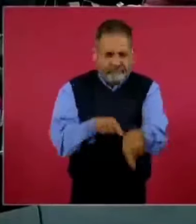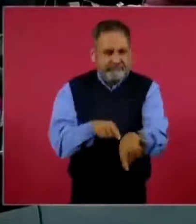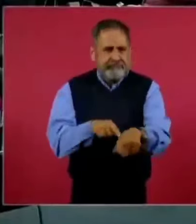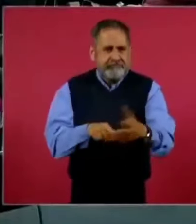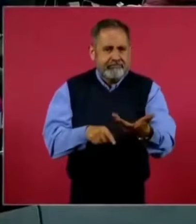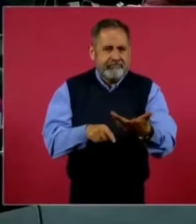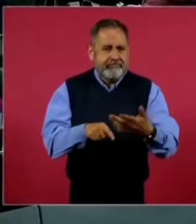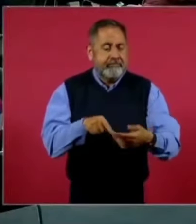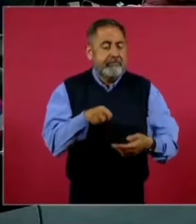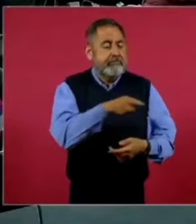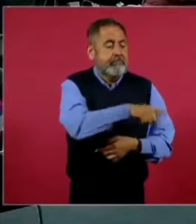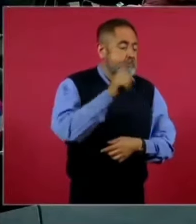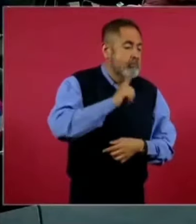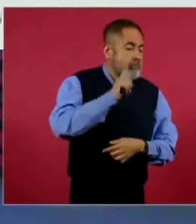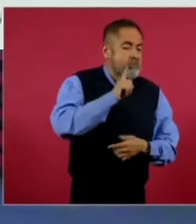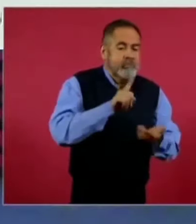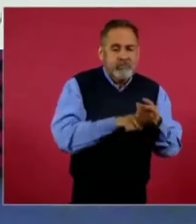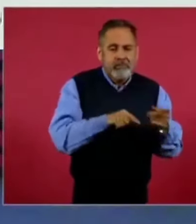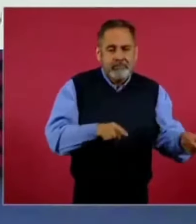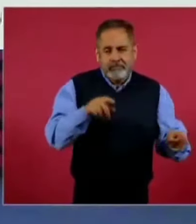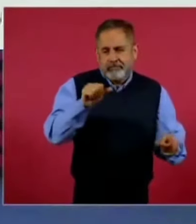de la demandada,